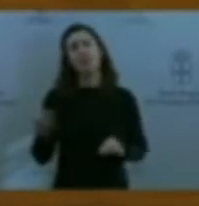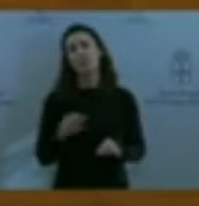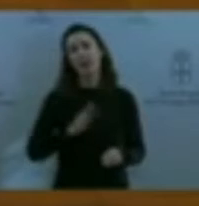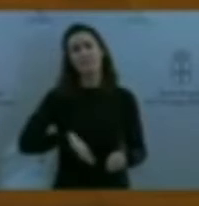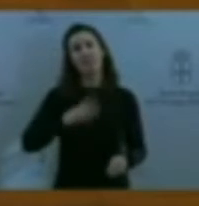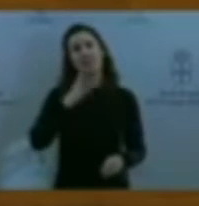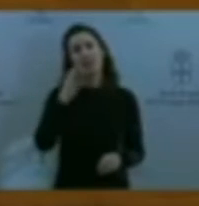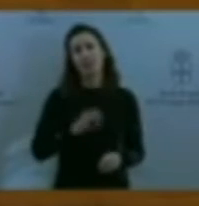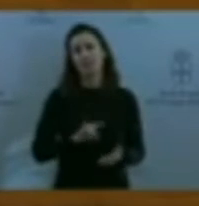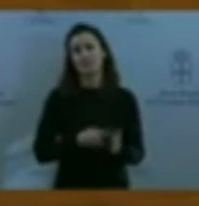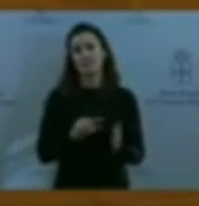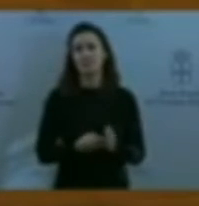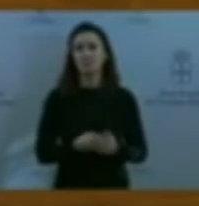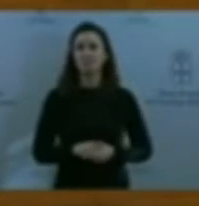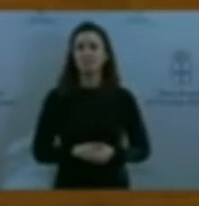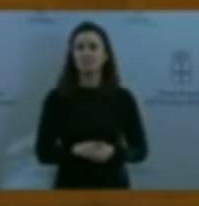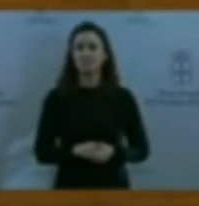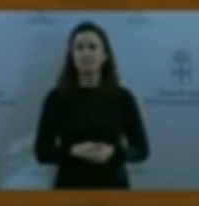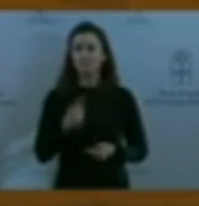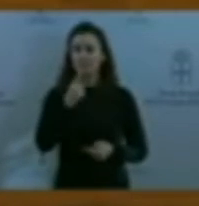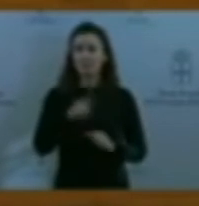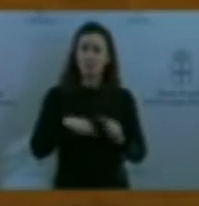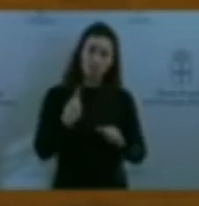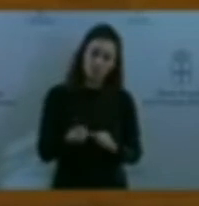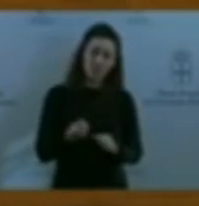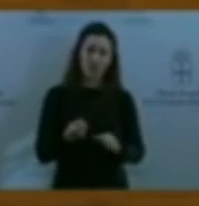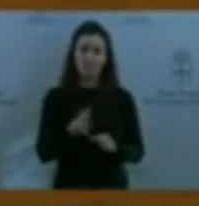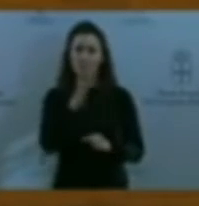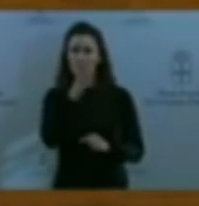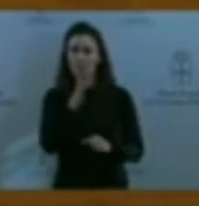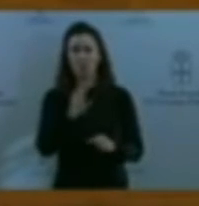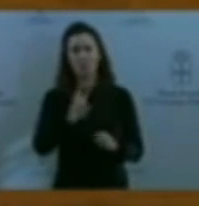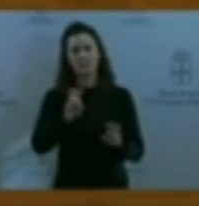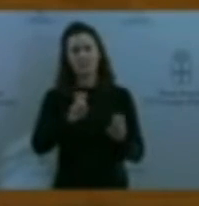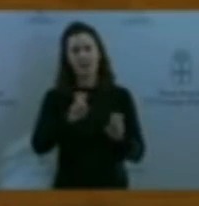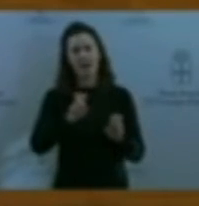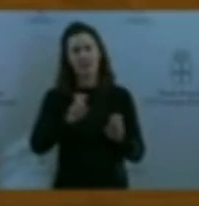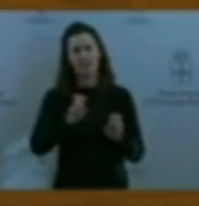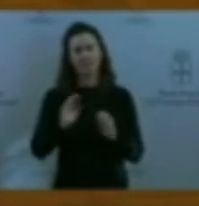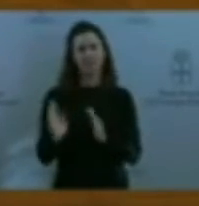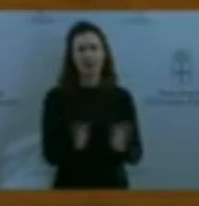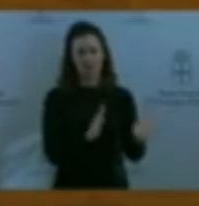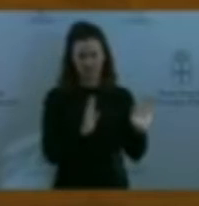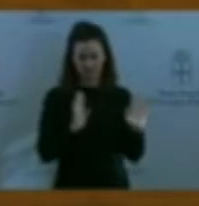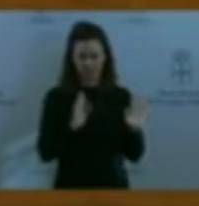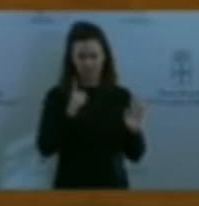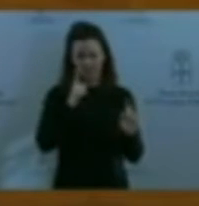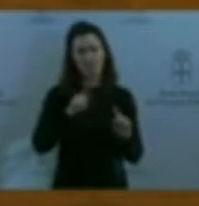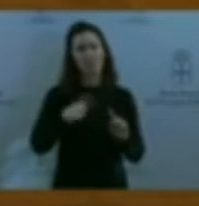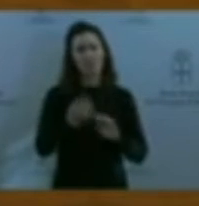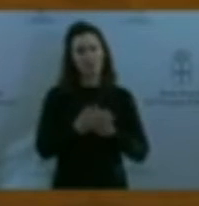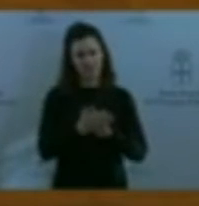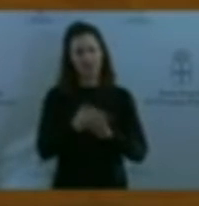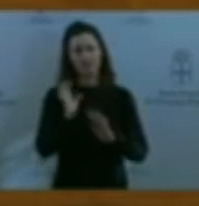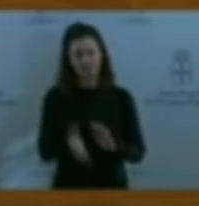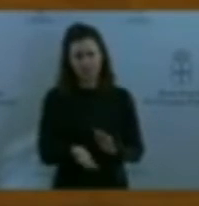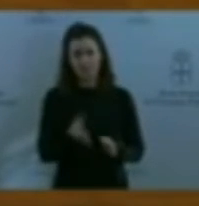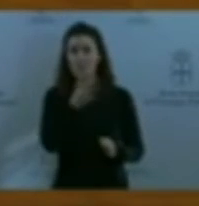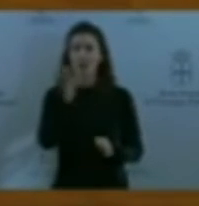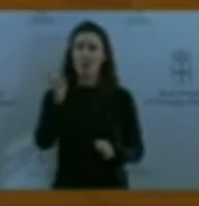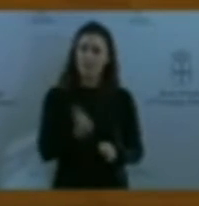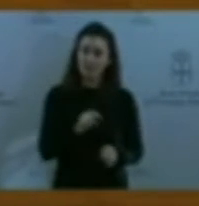día porque ese es otro tema del que hay que hablar, efectivamente. Pero ahora venimos a hablar de garantías. Ahora